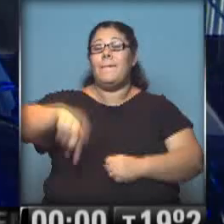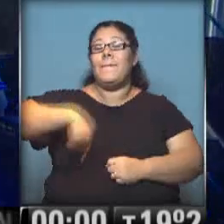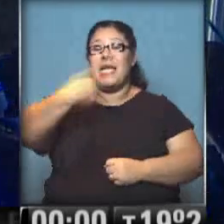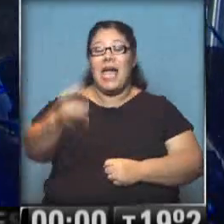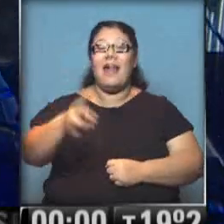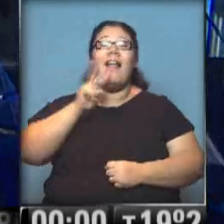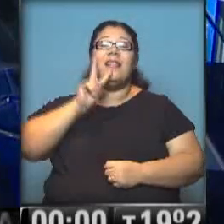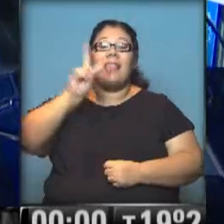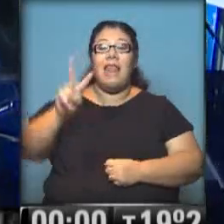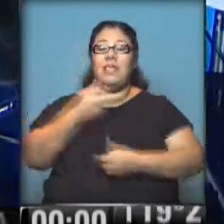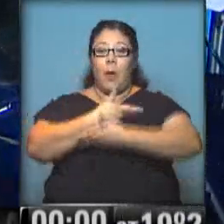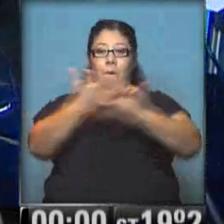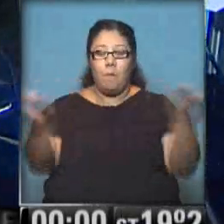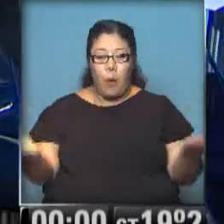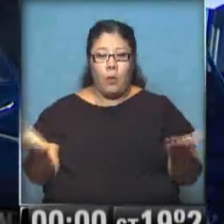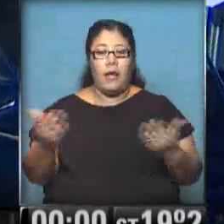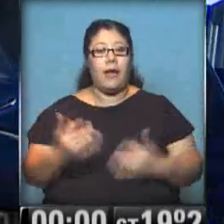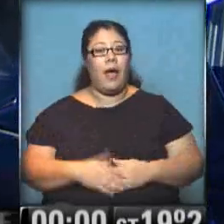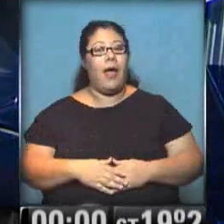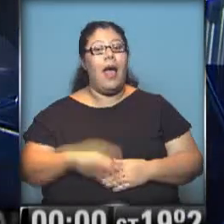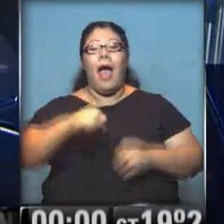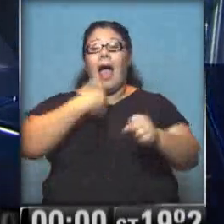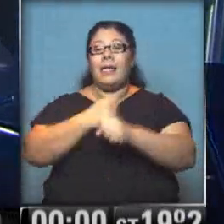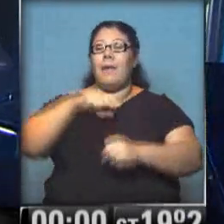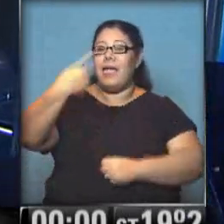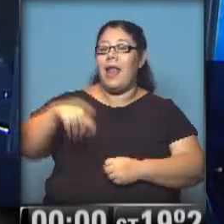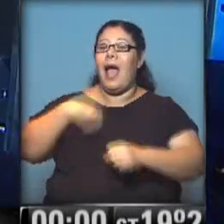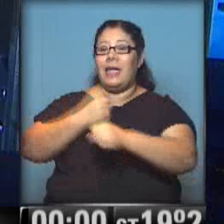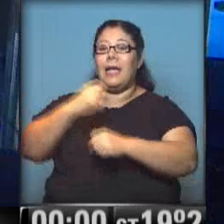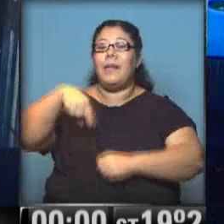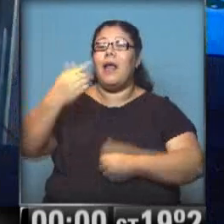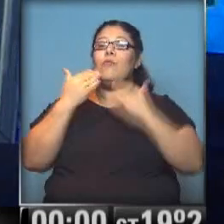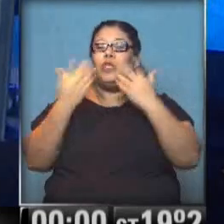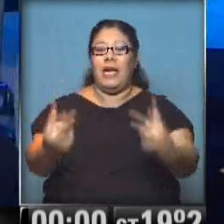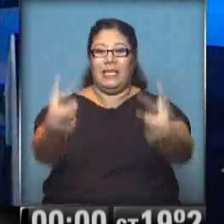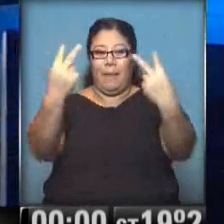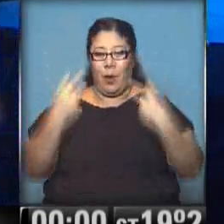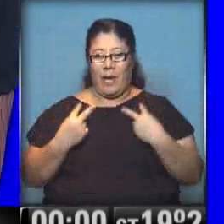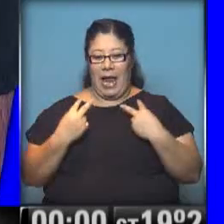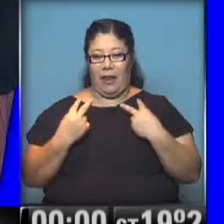pantalla de la televisión pública. Gaby. Hasta mañana. Como siempre, un gusto. Gracias por acompañarnos.